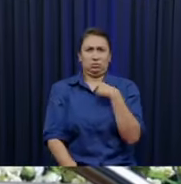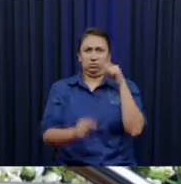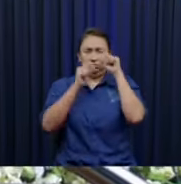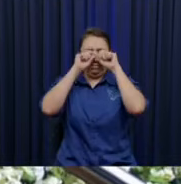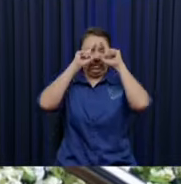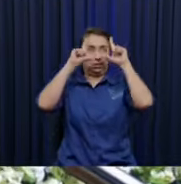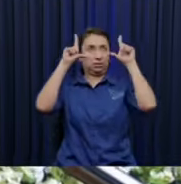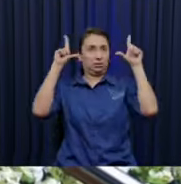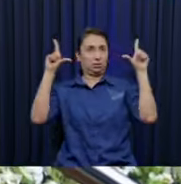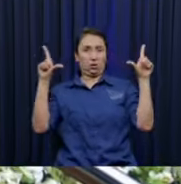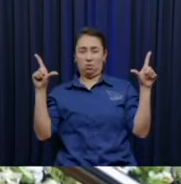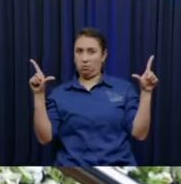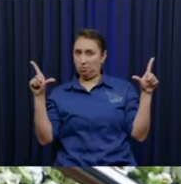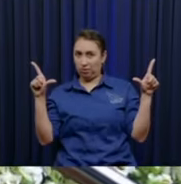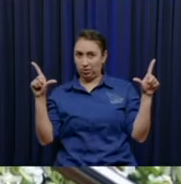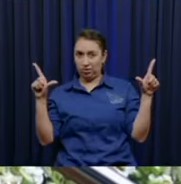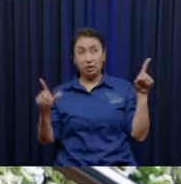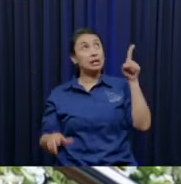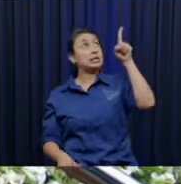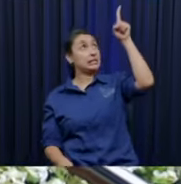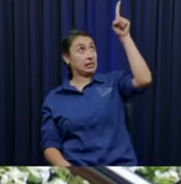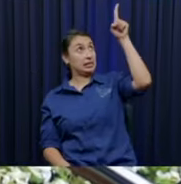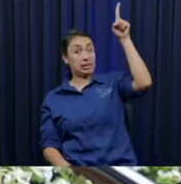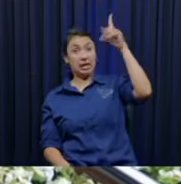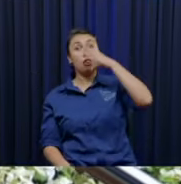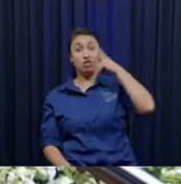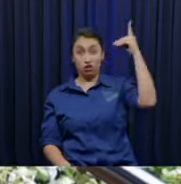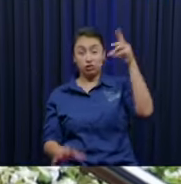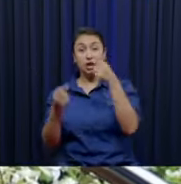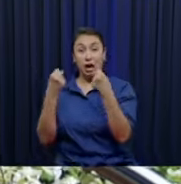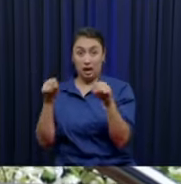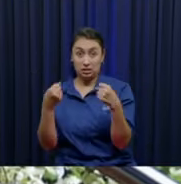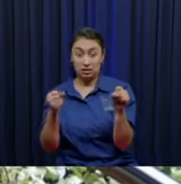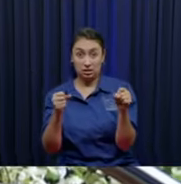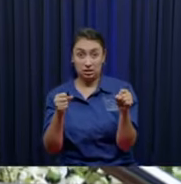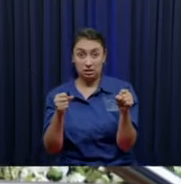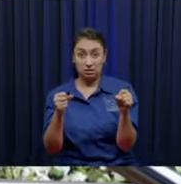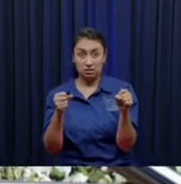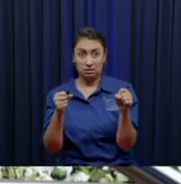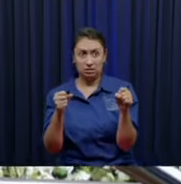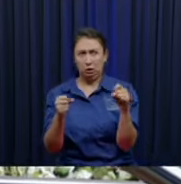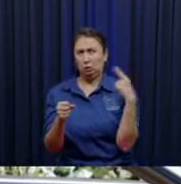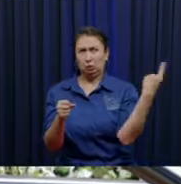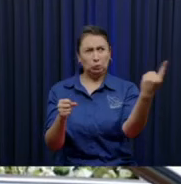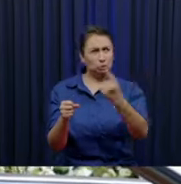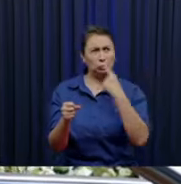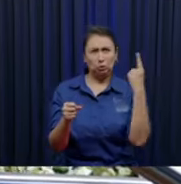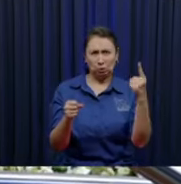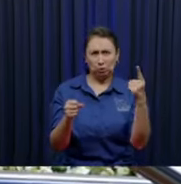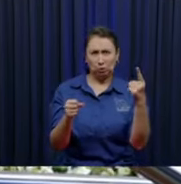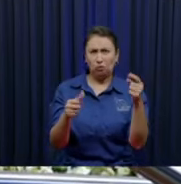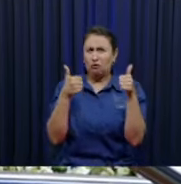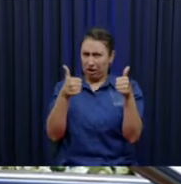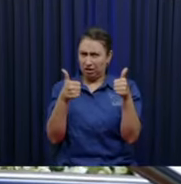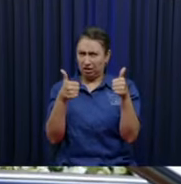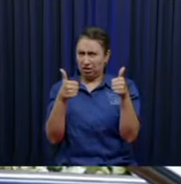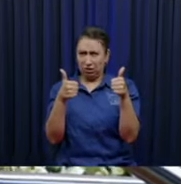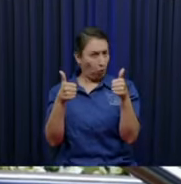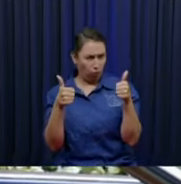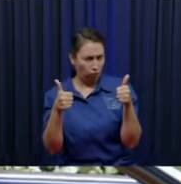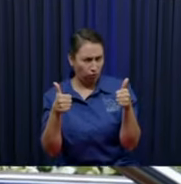porque si Dios ejecuta, de plano que todo sale bien, ¿va? Lo que Dios hace tiene que salir bien, ¿o